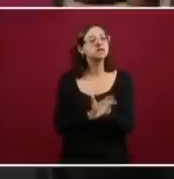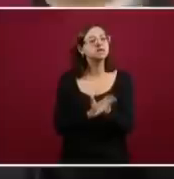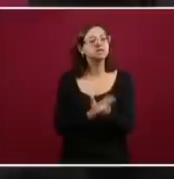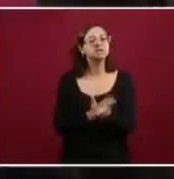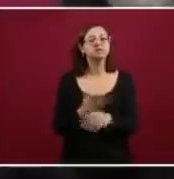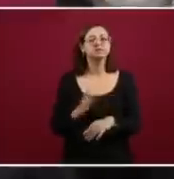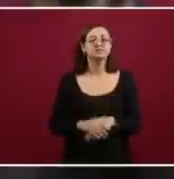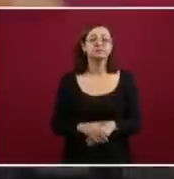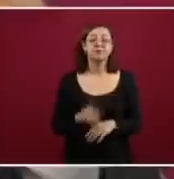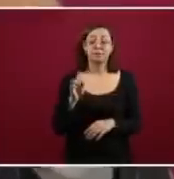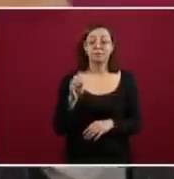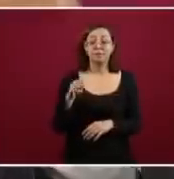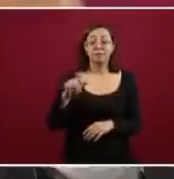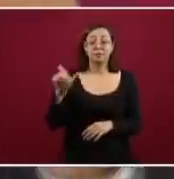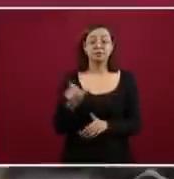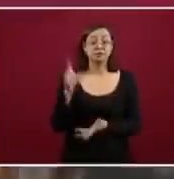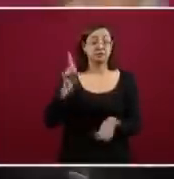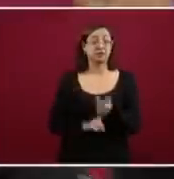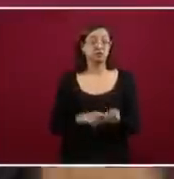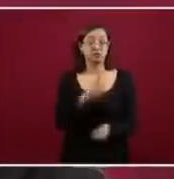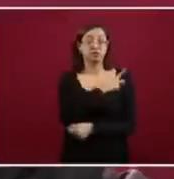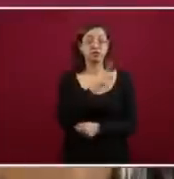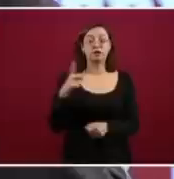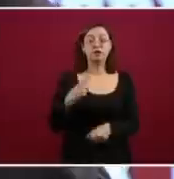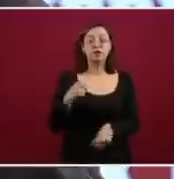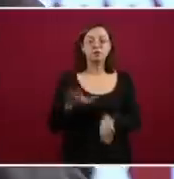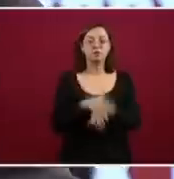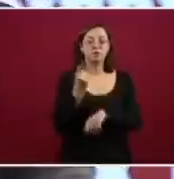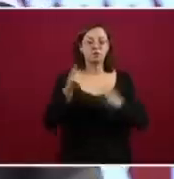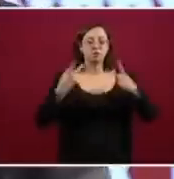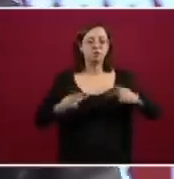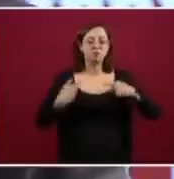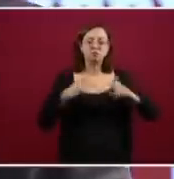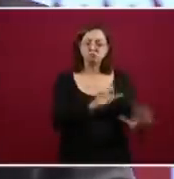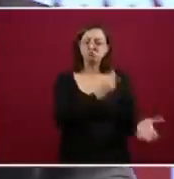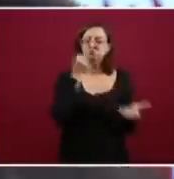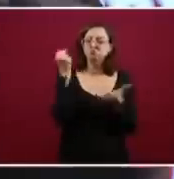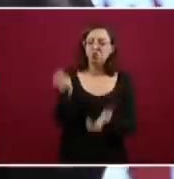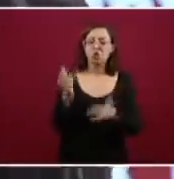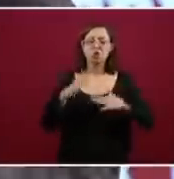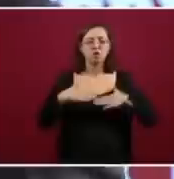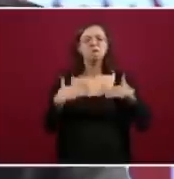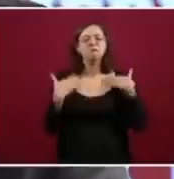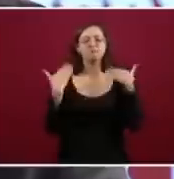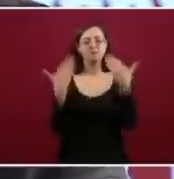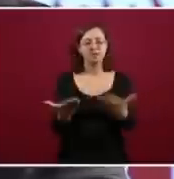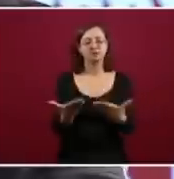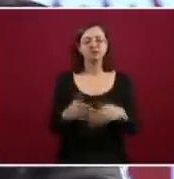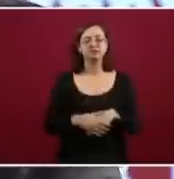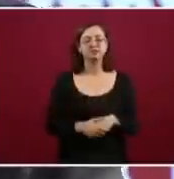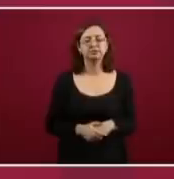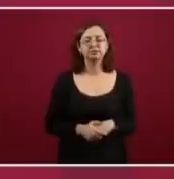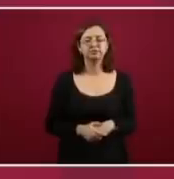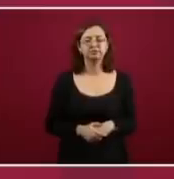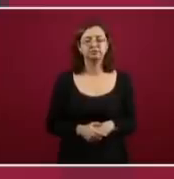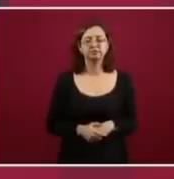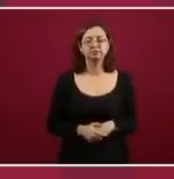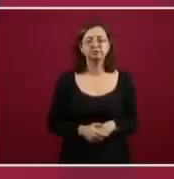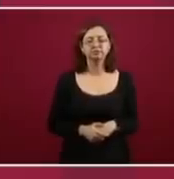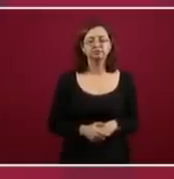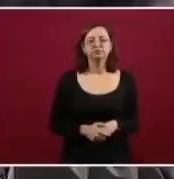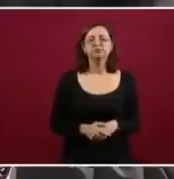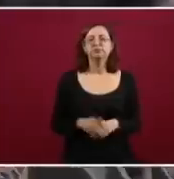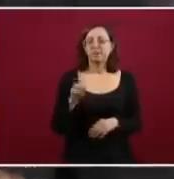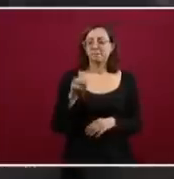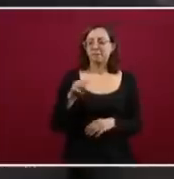por la deuda de pemex porque los inversionistas tienen confianza en lo que se está haciendo para